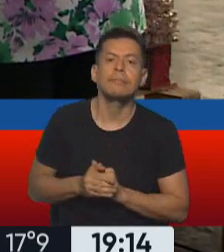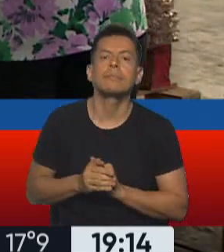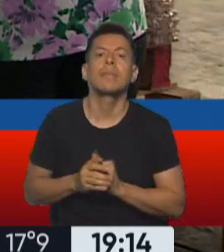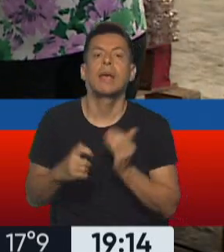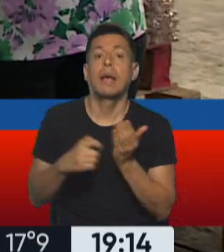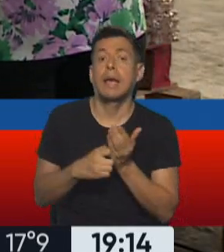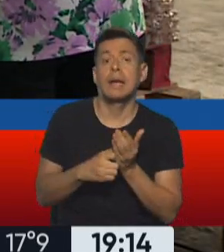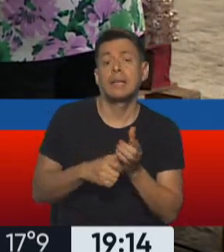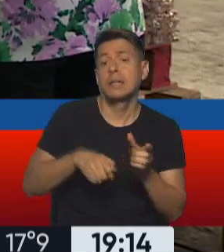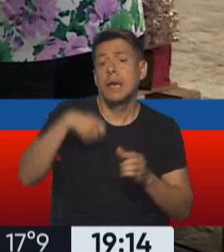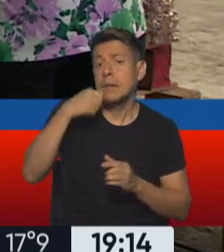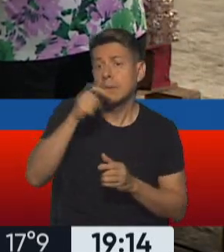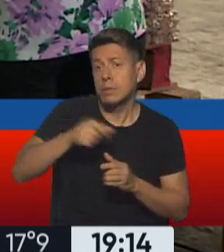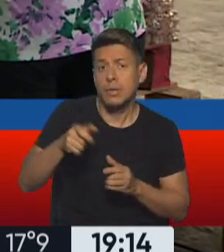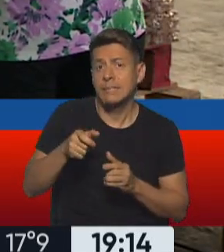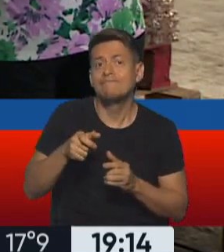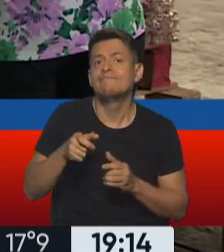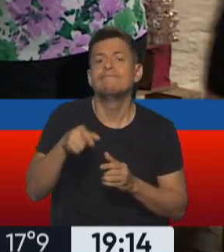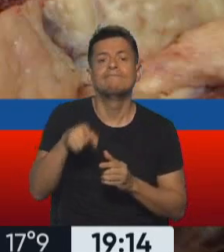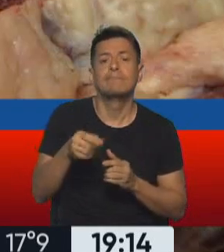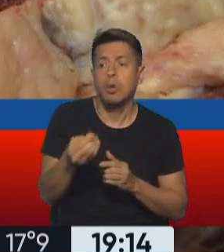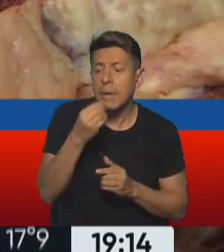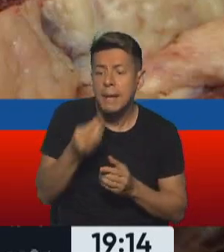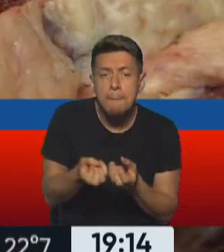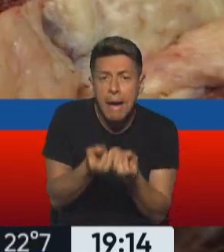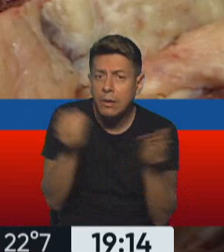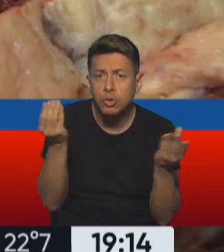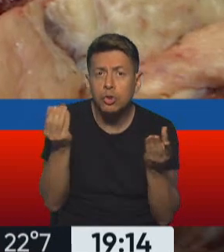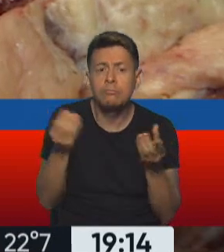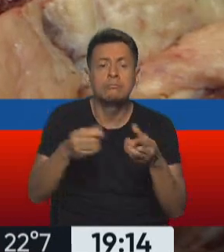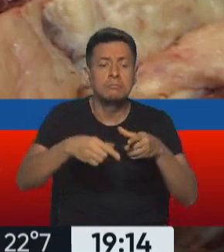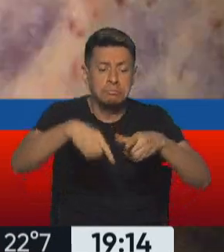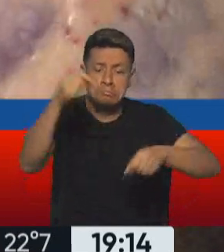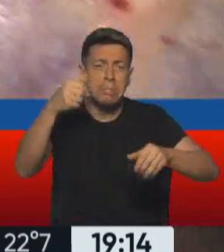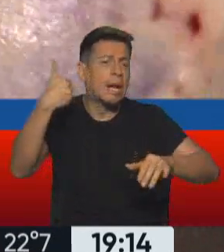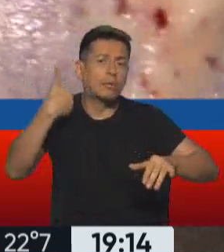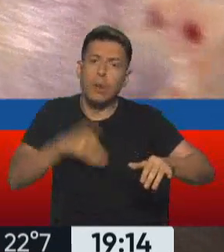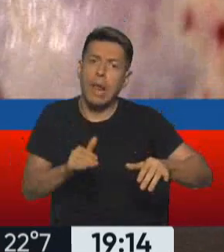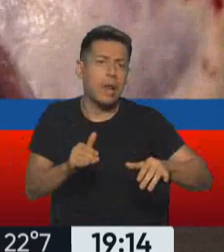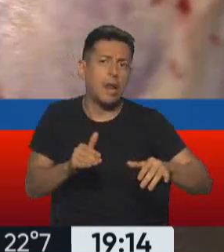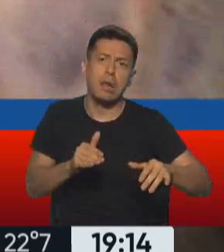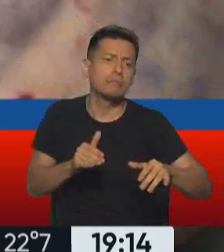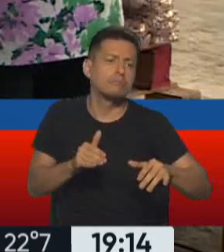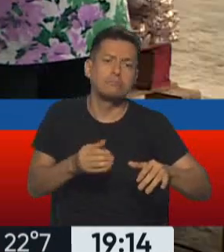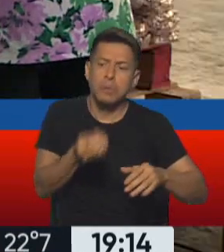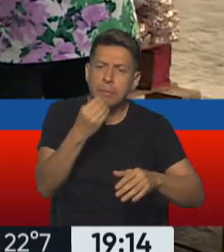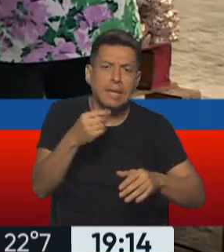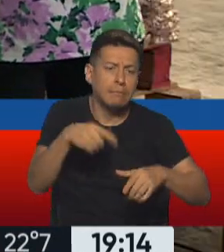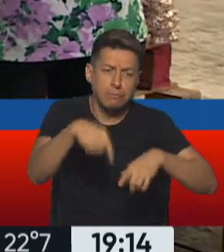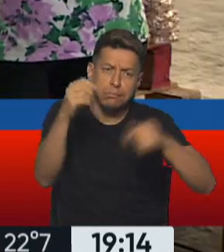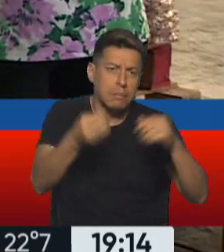pasto, hacienda que no tiene ningún tipo de tratamiento. Están criadas sueltas a pasto y